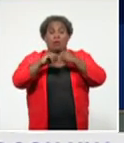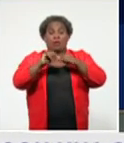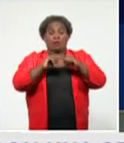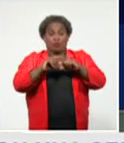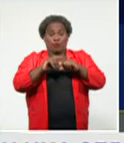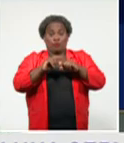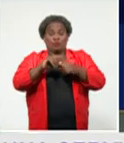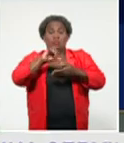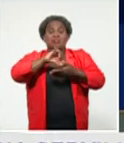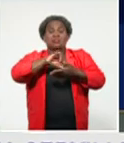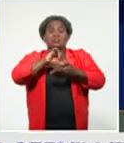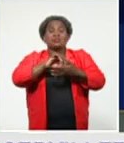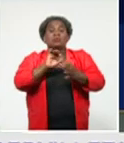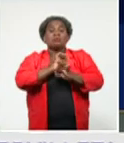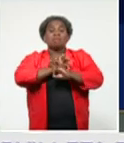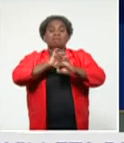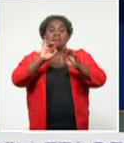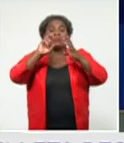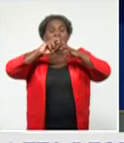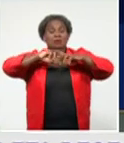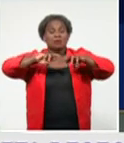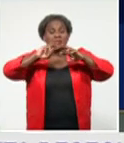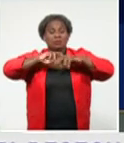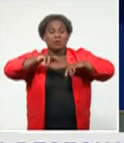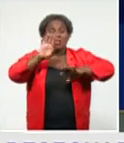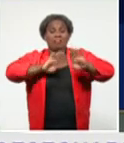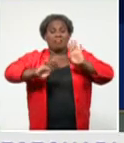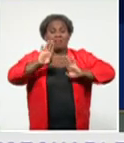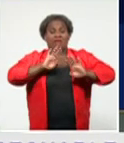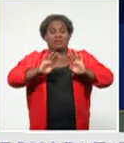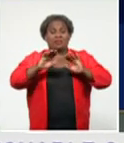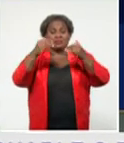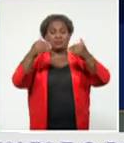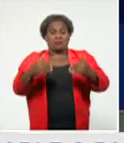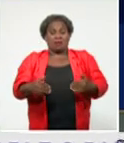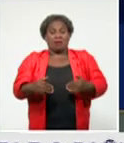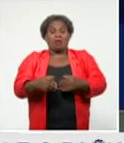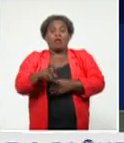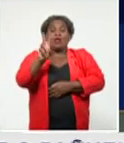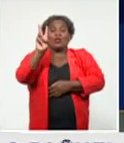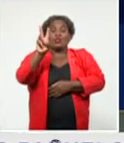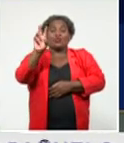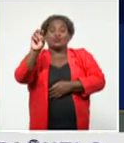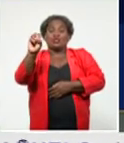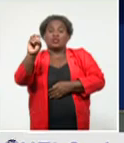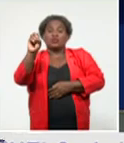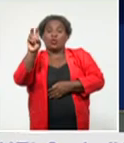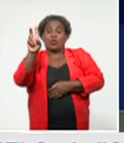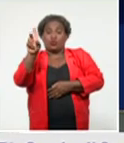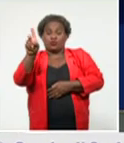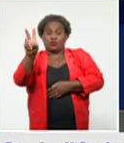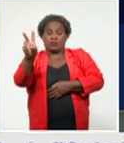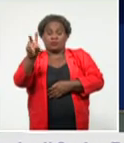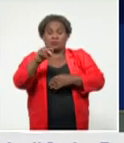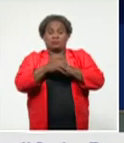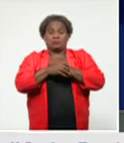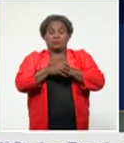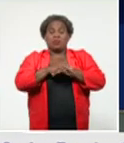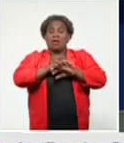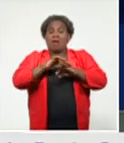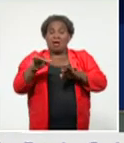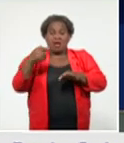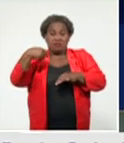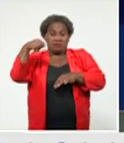de Investigaciones de la Defensa Civil 212, se incorpora ayer